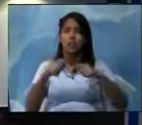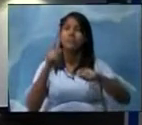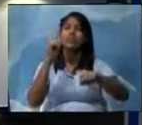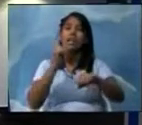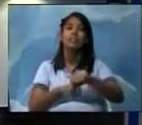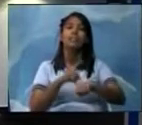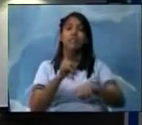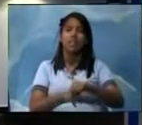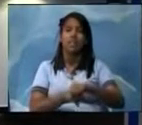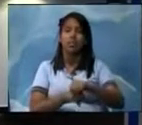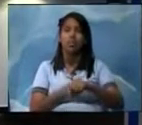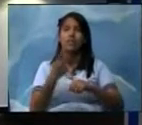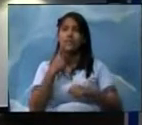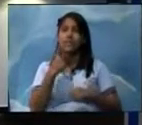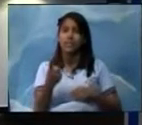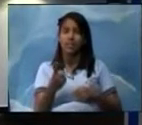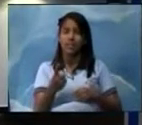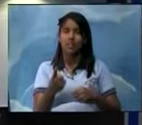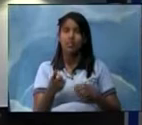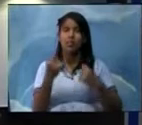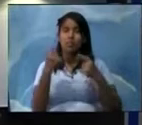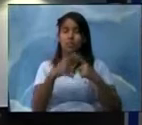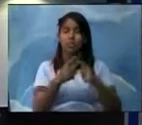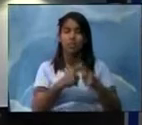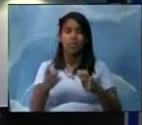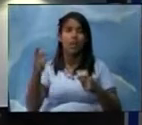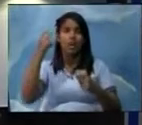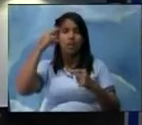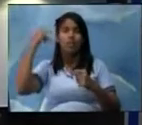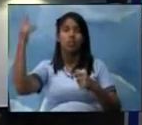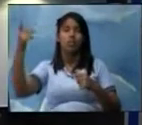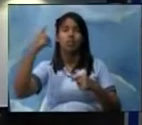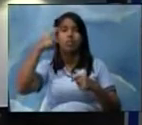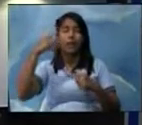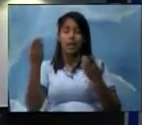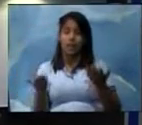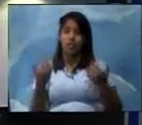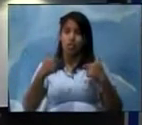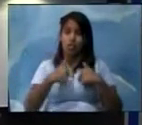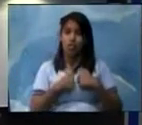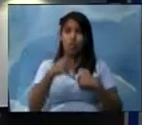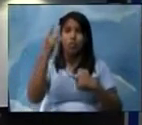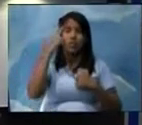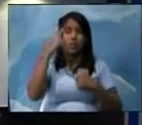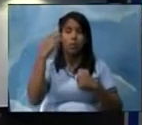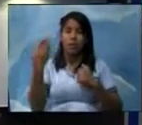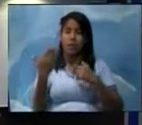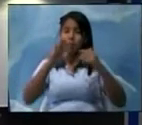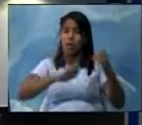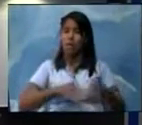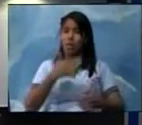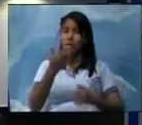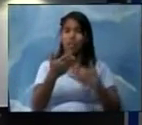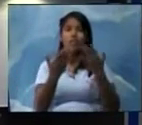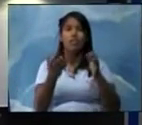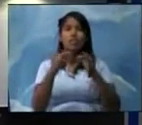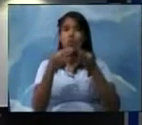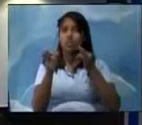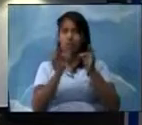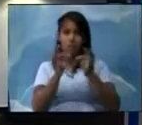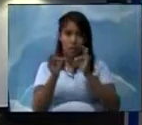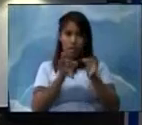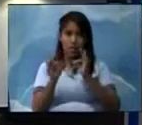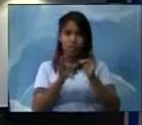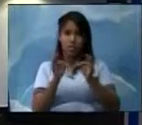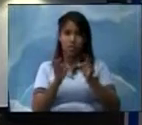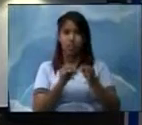pasa el tiempo decime Pues el sueño para que yo sepa que me podéis dar su